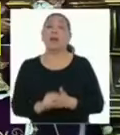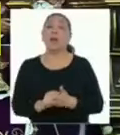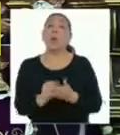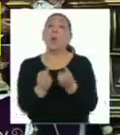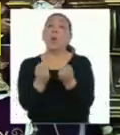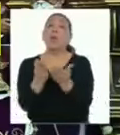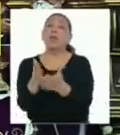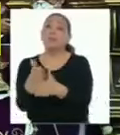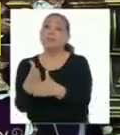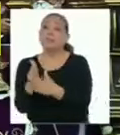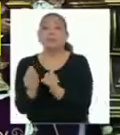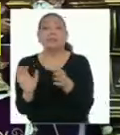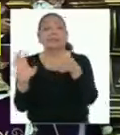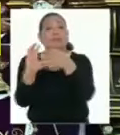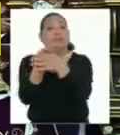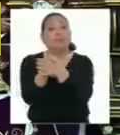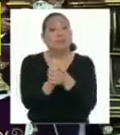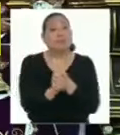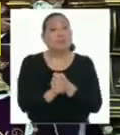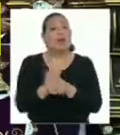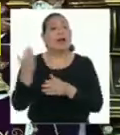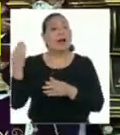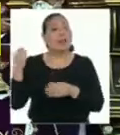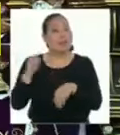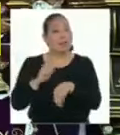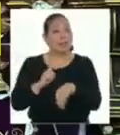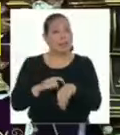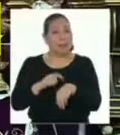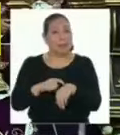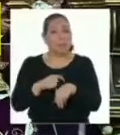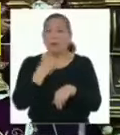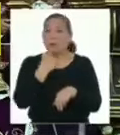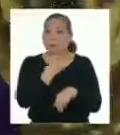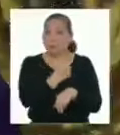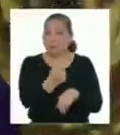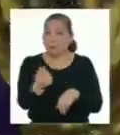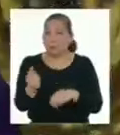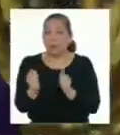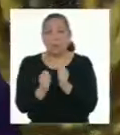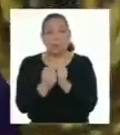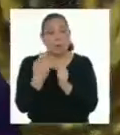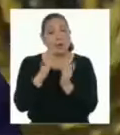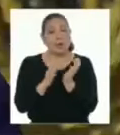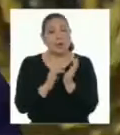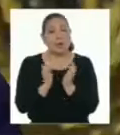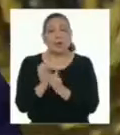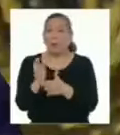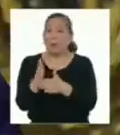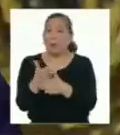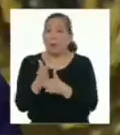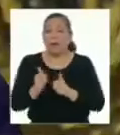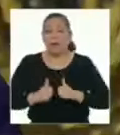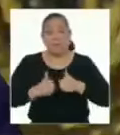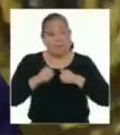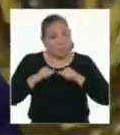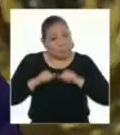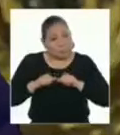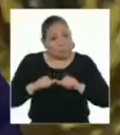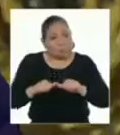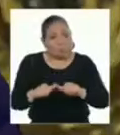y cuántos vivieron en tu amistad a través de los tiempos, merezcamos por ti, Jesucristo, compartir la vida